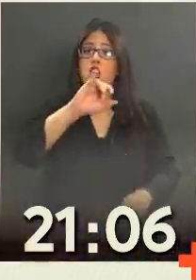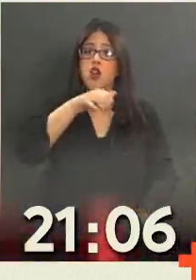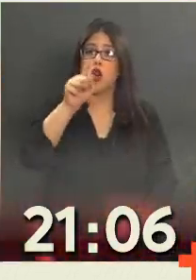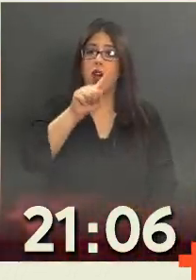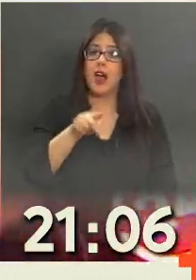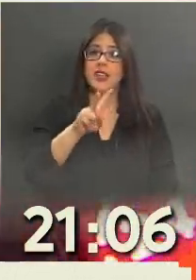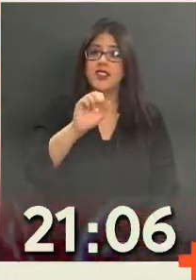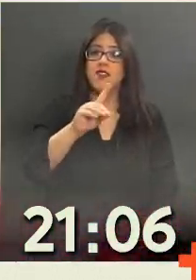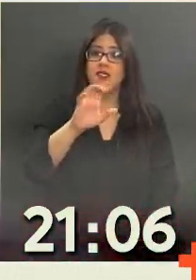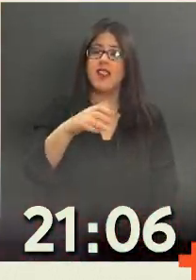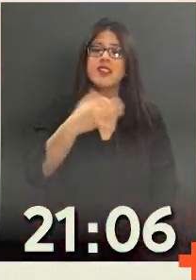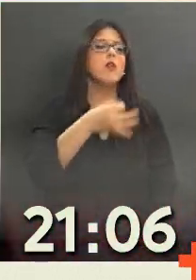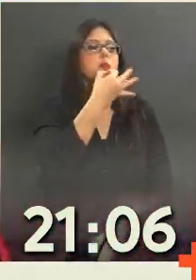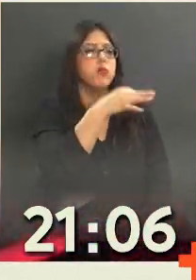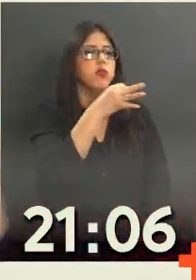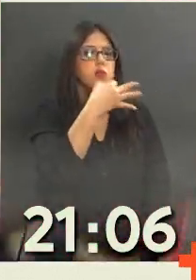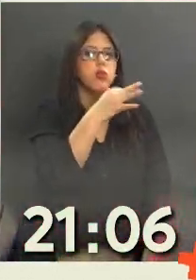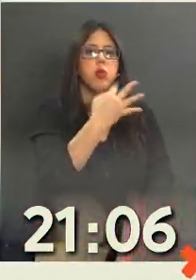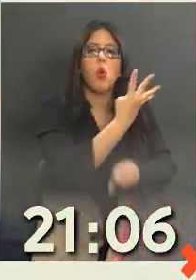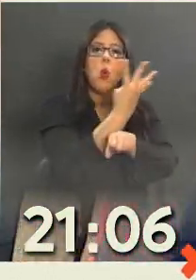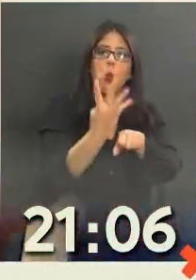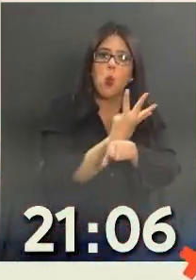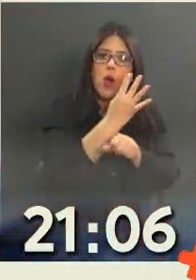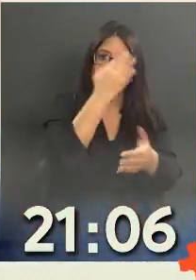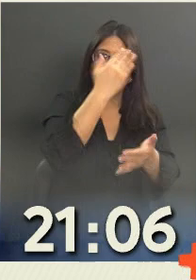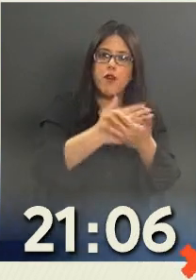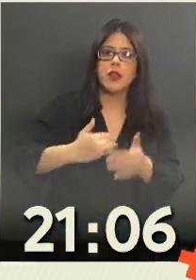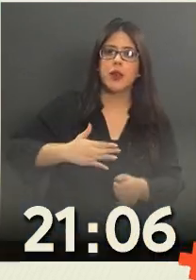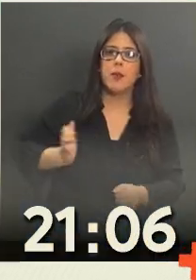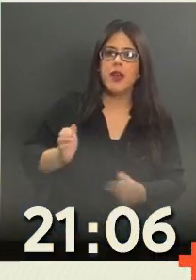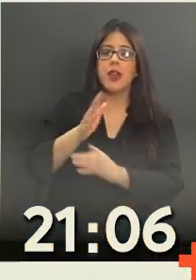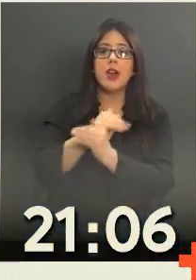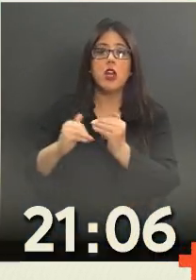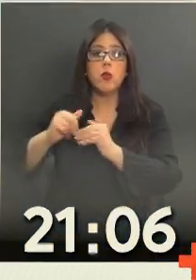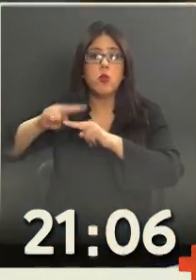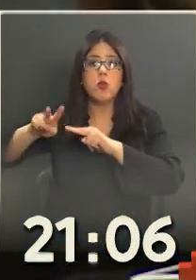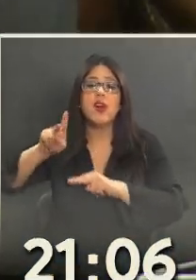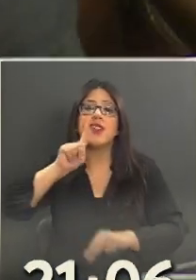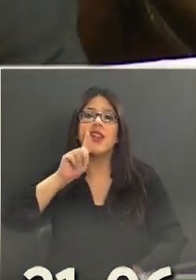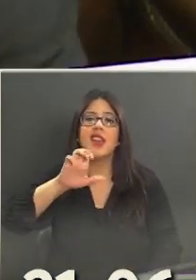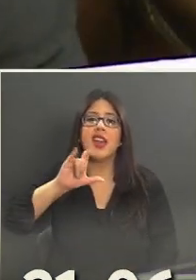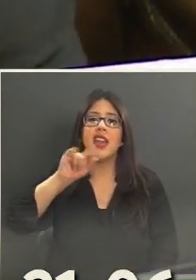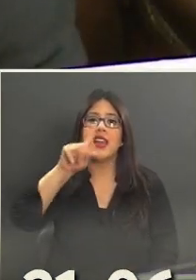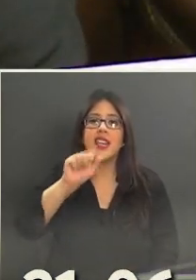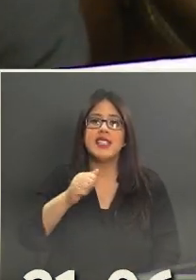quien declaró por casi 4 horas ante la PDI, al igual como ya lo hicieron Elisa Loncón y Jaime